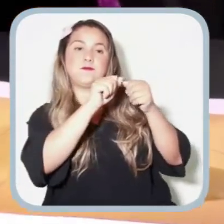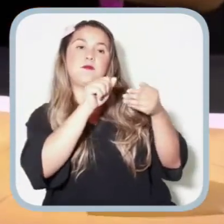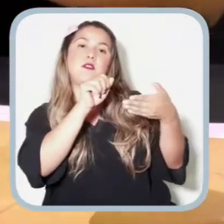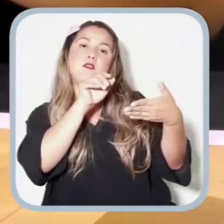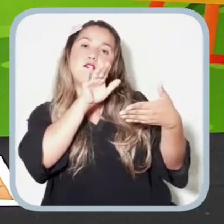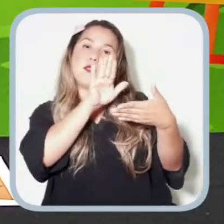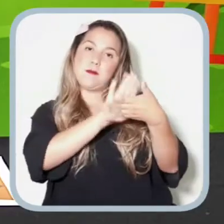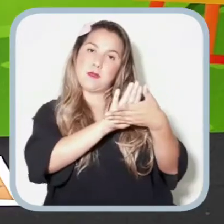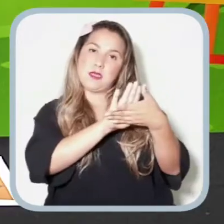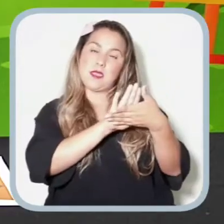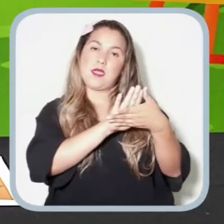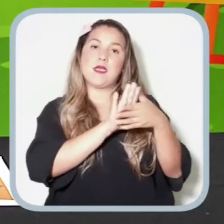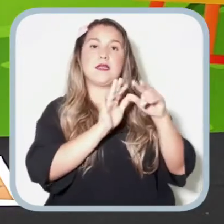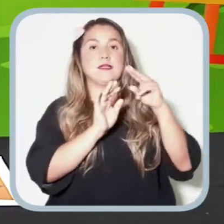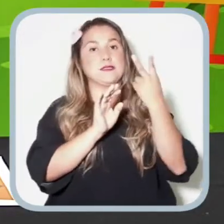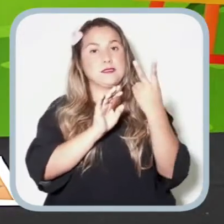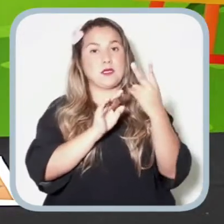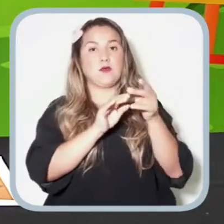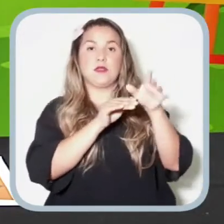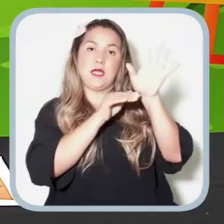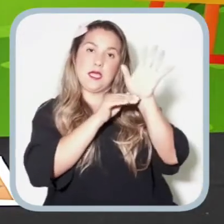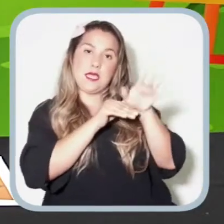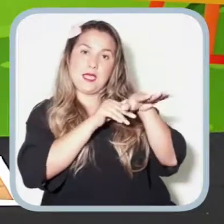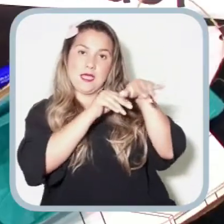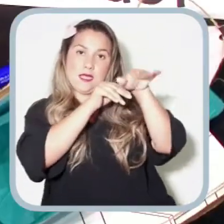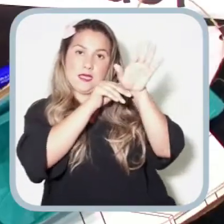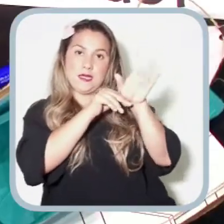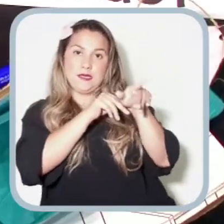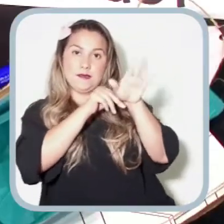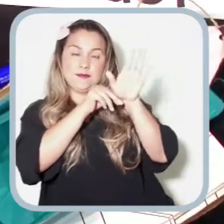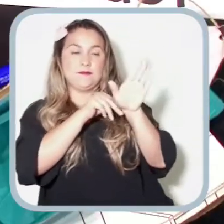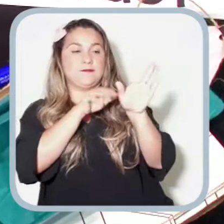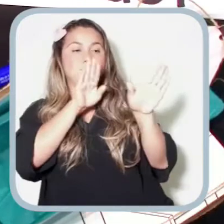y voy a pegar la segunda